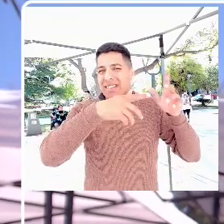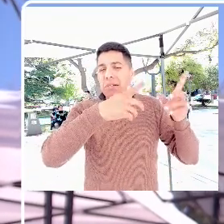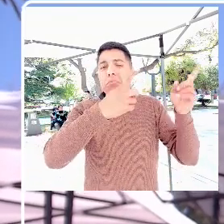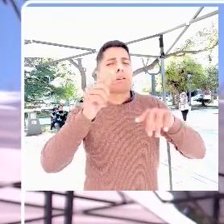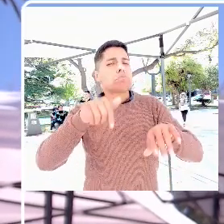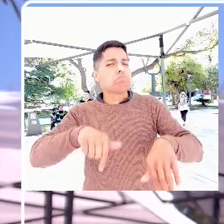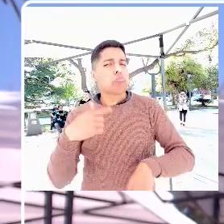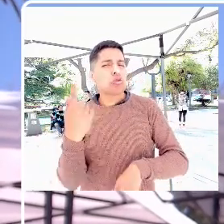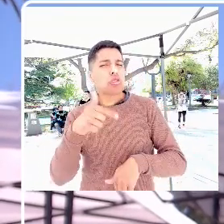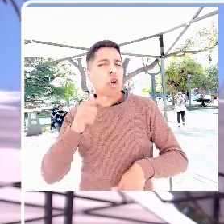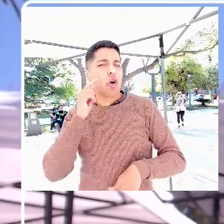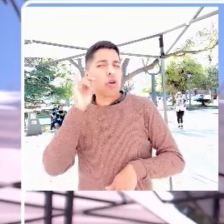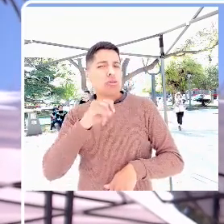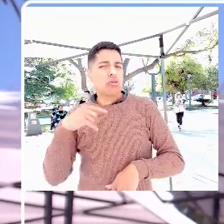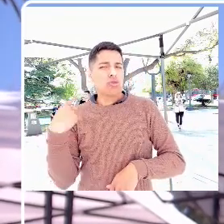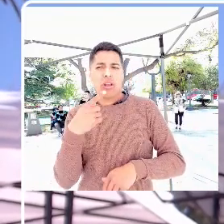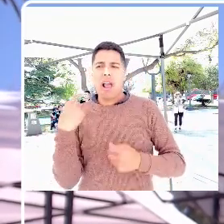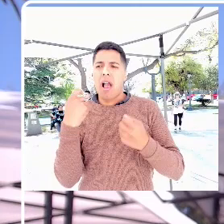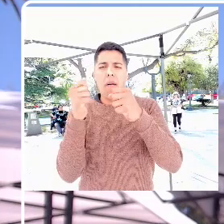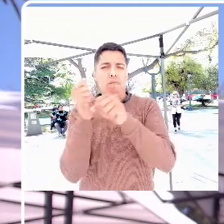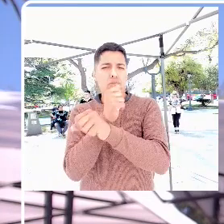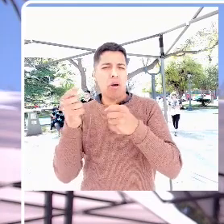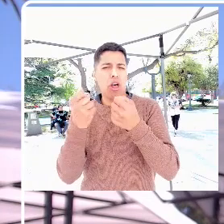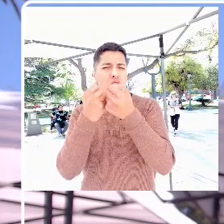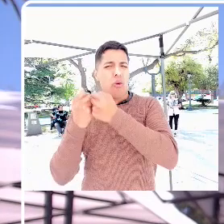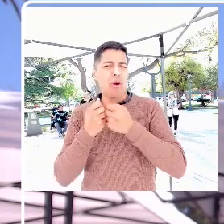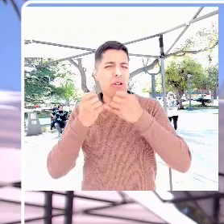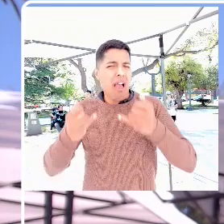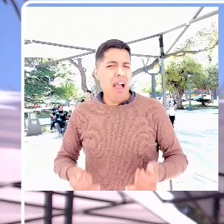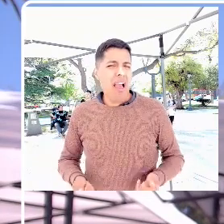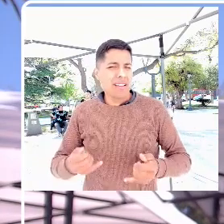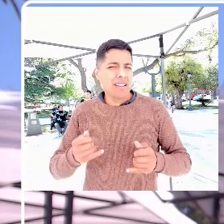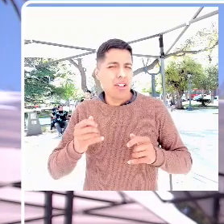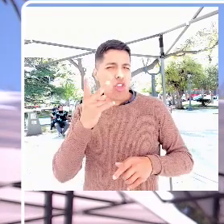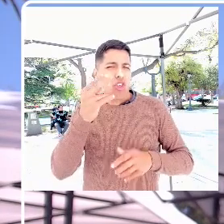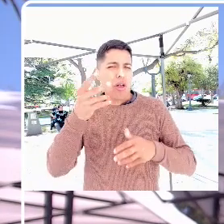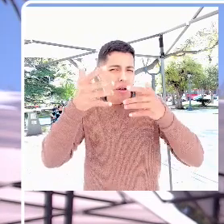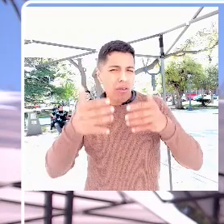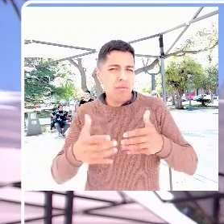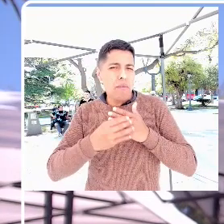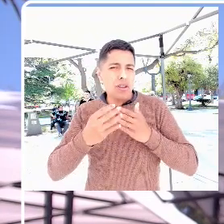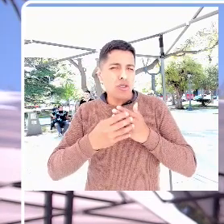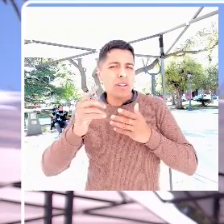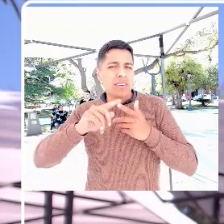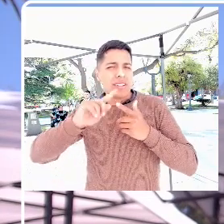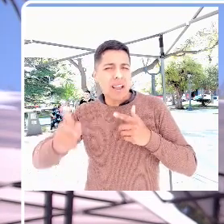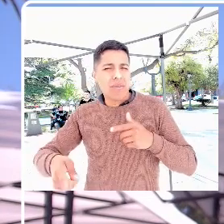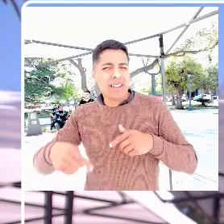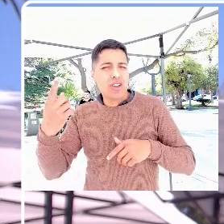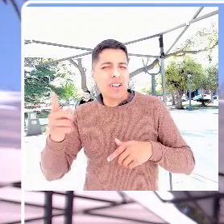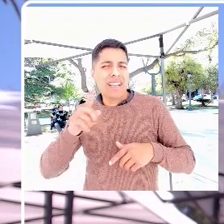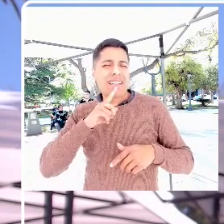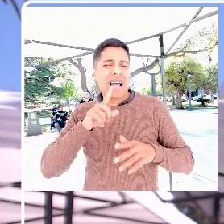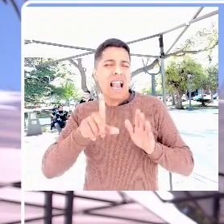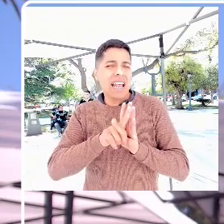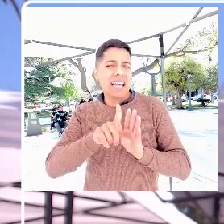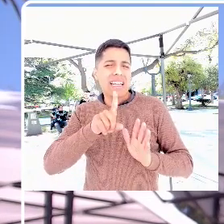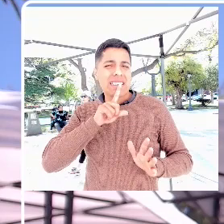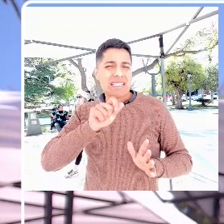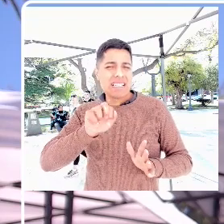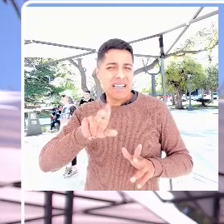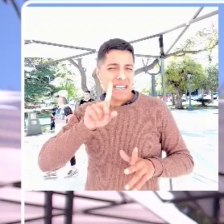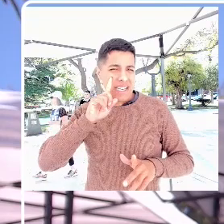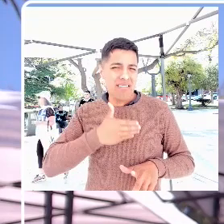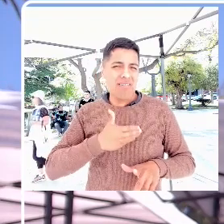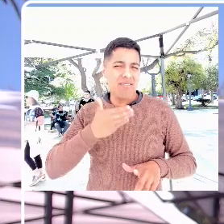hoy haya aprobado por unanimidad el presupuesto como la tarifaria, creo que eso sí distingue a la clase política que hoy